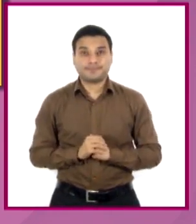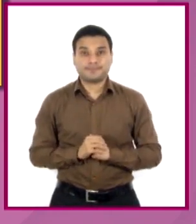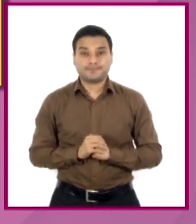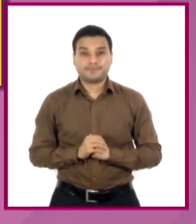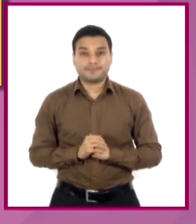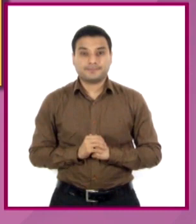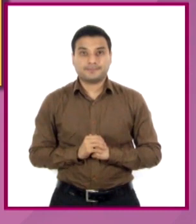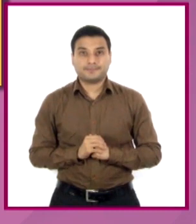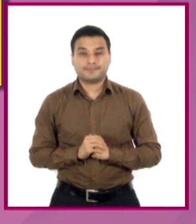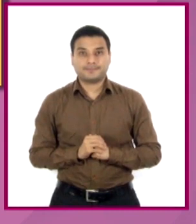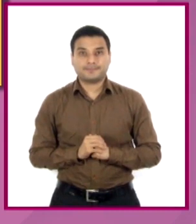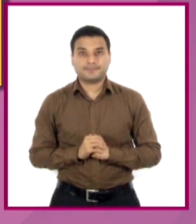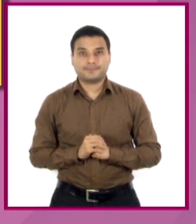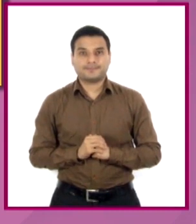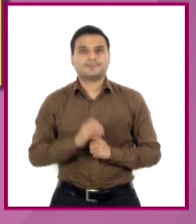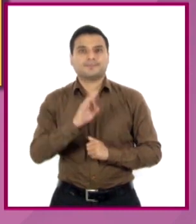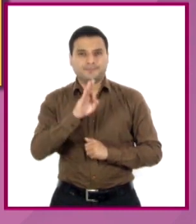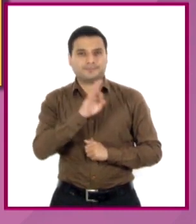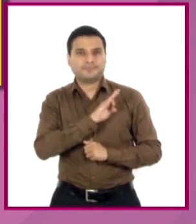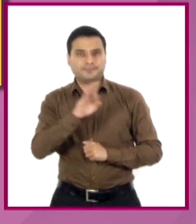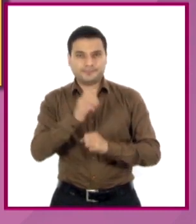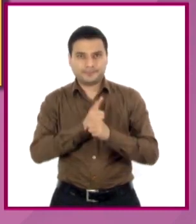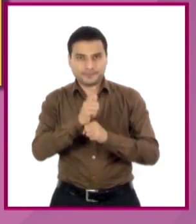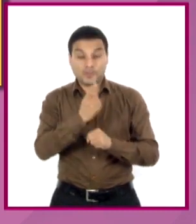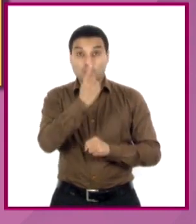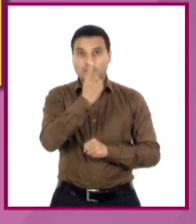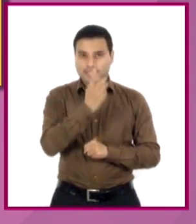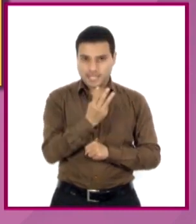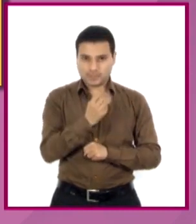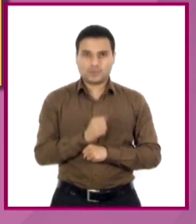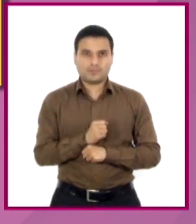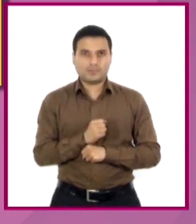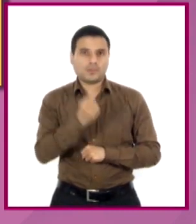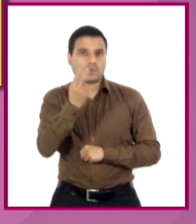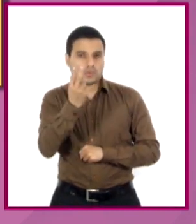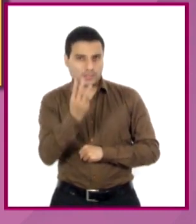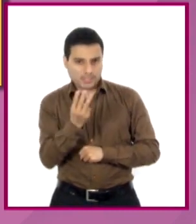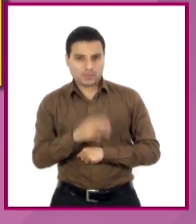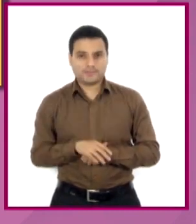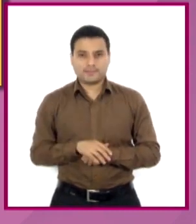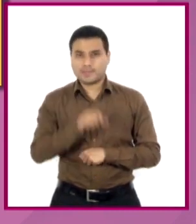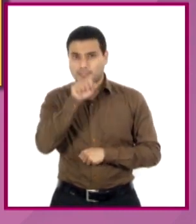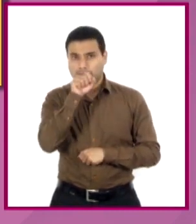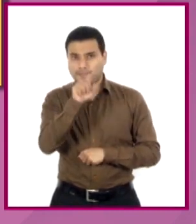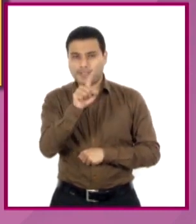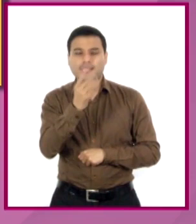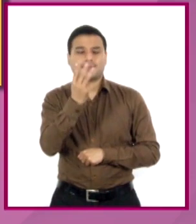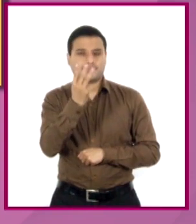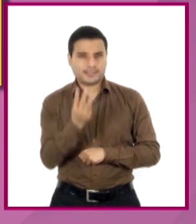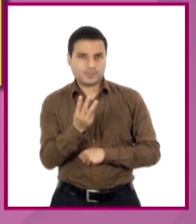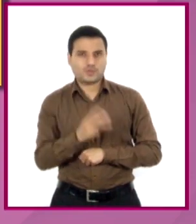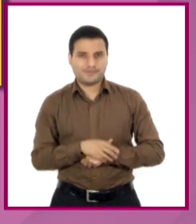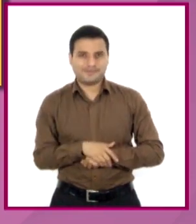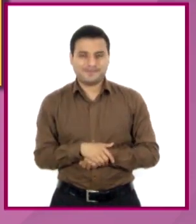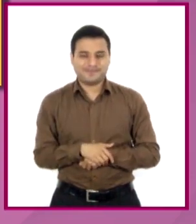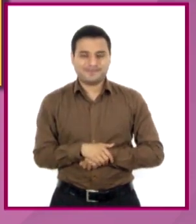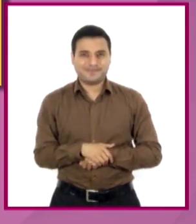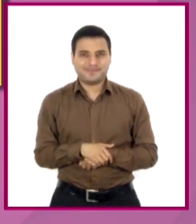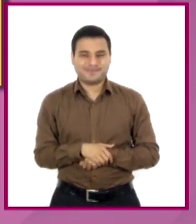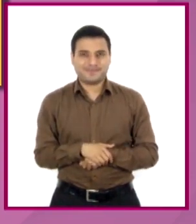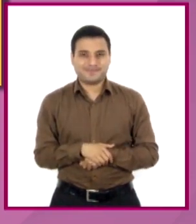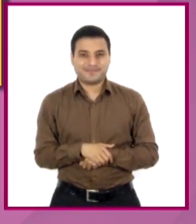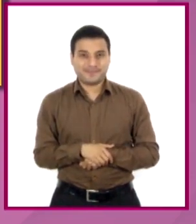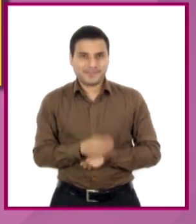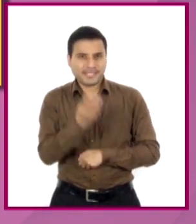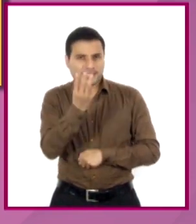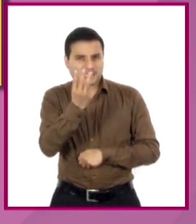Es posible ubicar también 2/3. Y por supuesto, también 3/3.